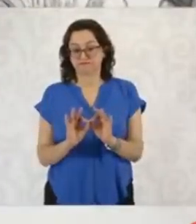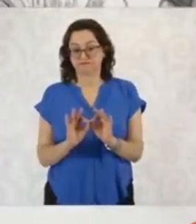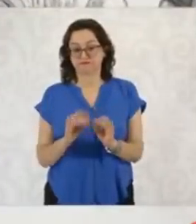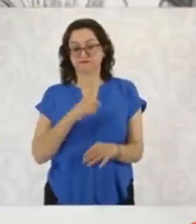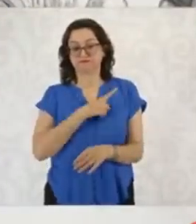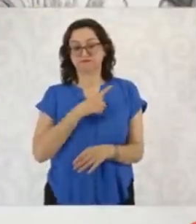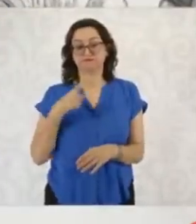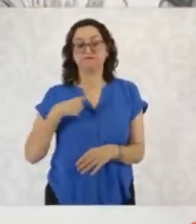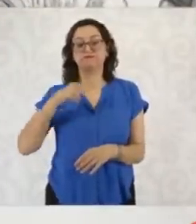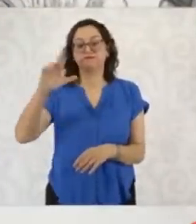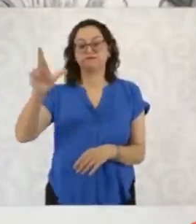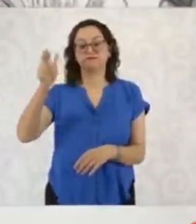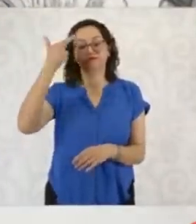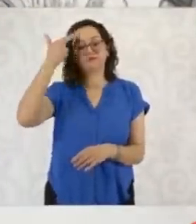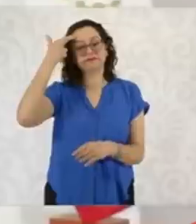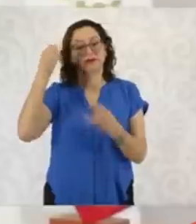historia